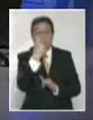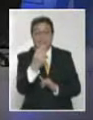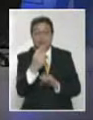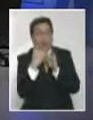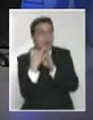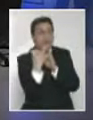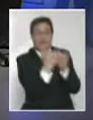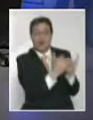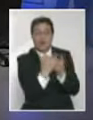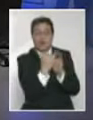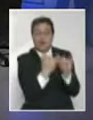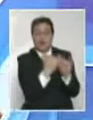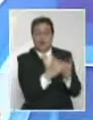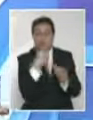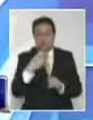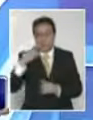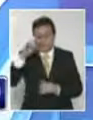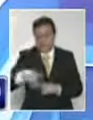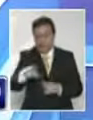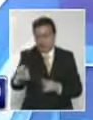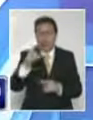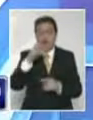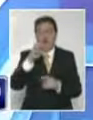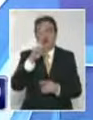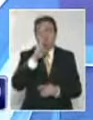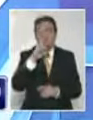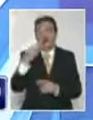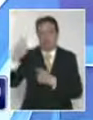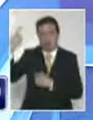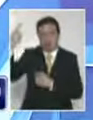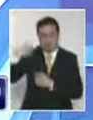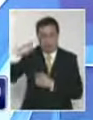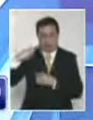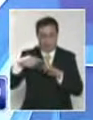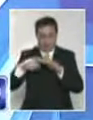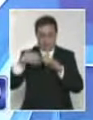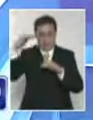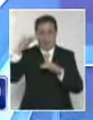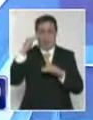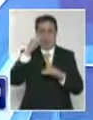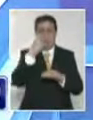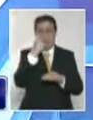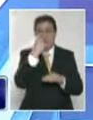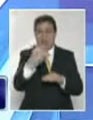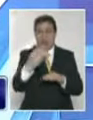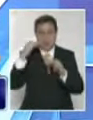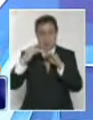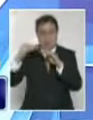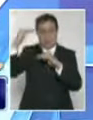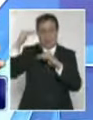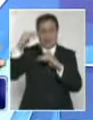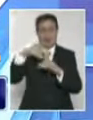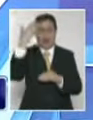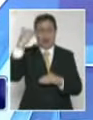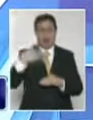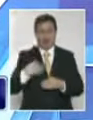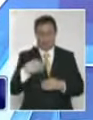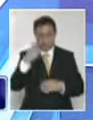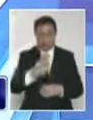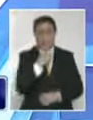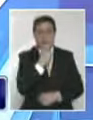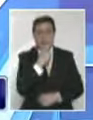el mundo lo sabe, que obedecía órdenes y que no. O sea, yo reporté derechos humanos toda la vida en la época de la dictadura, y